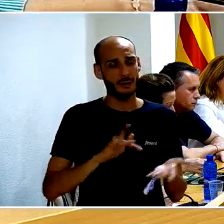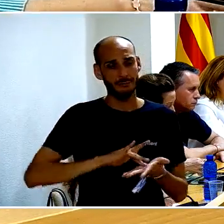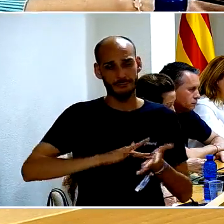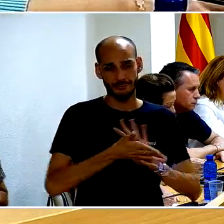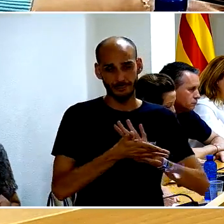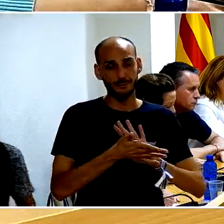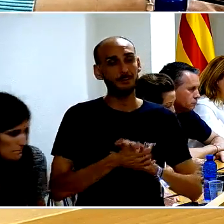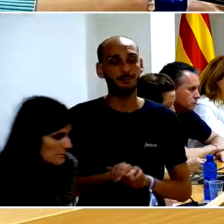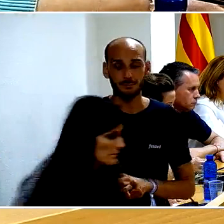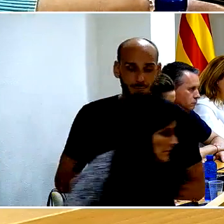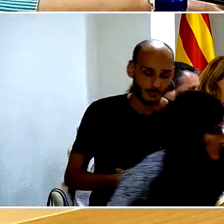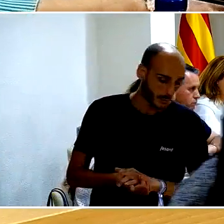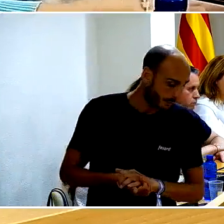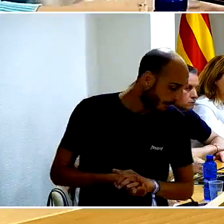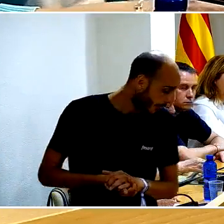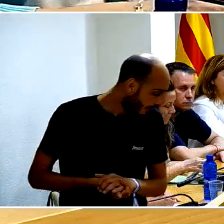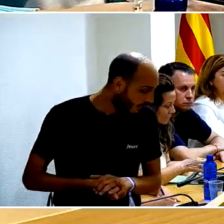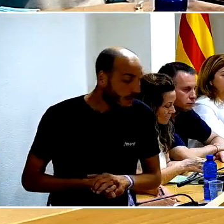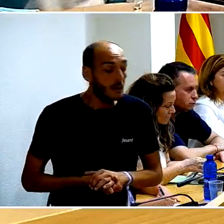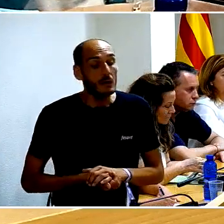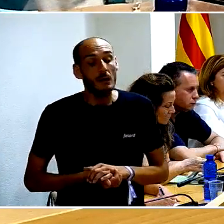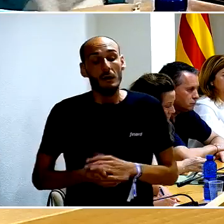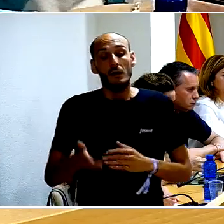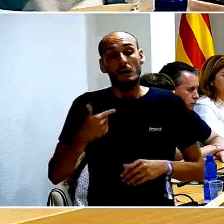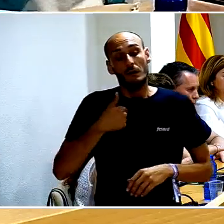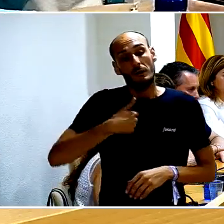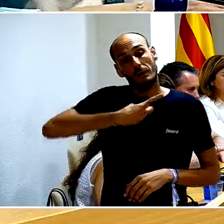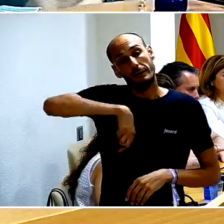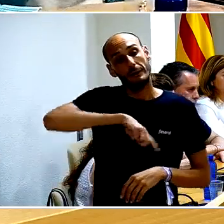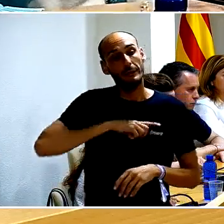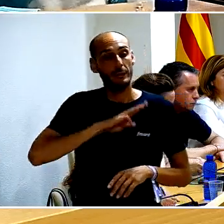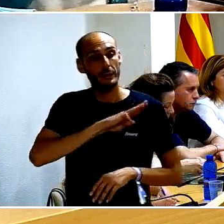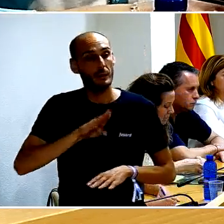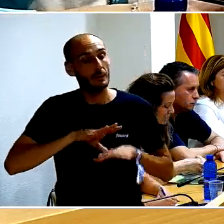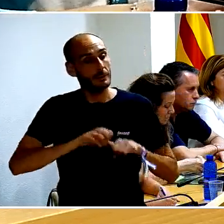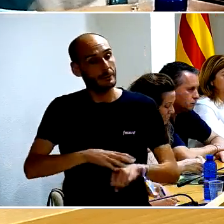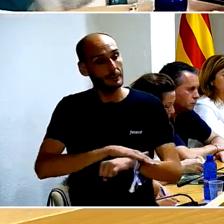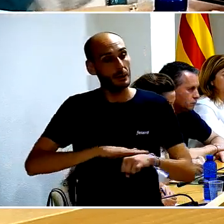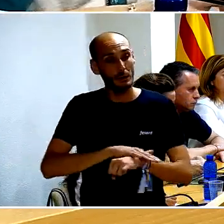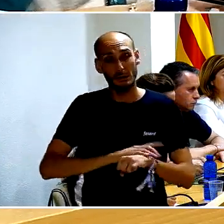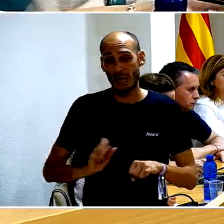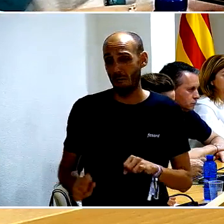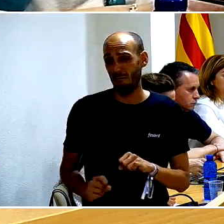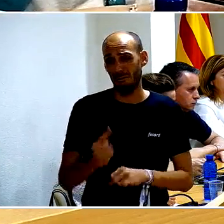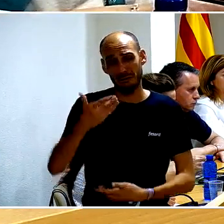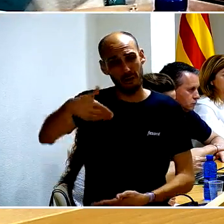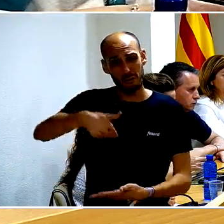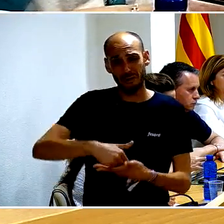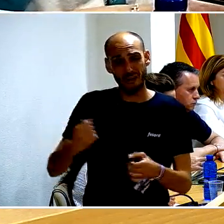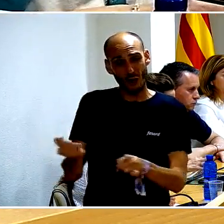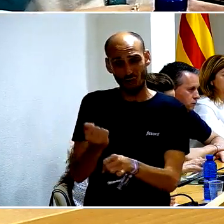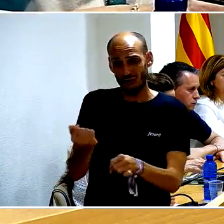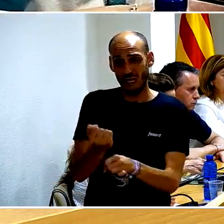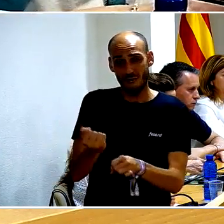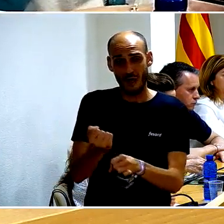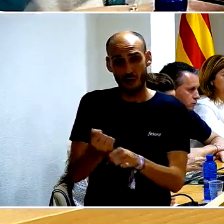momento. Cuando entramos, por desgracia, una de las primeras cosas que solicitaron los trabajadores y en ello incluyo